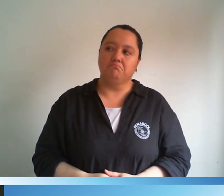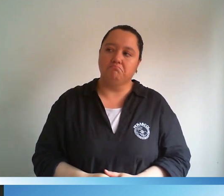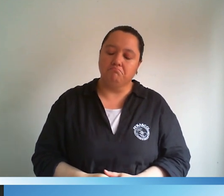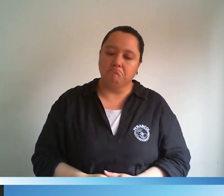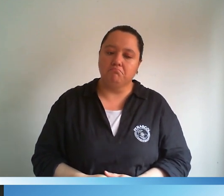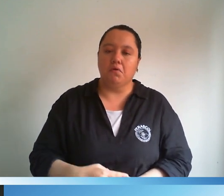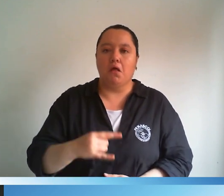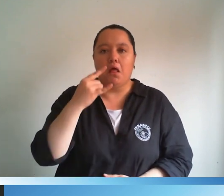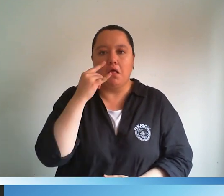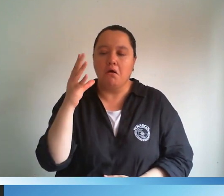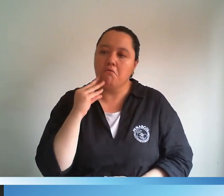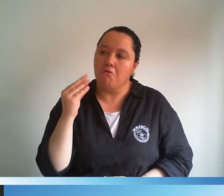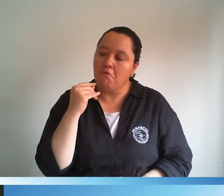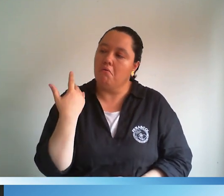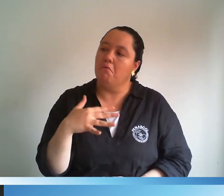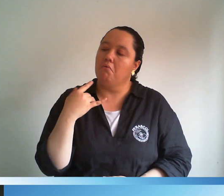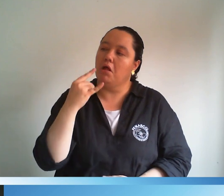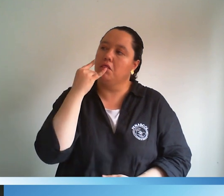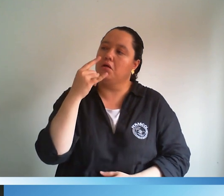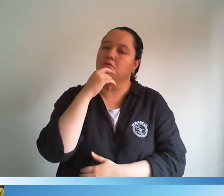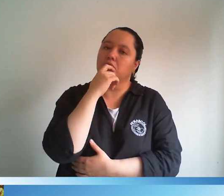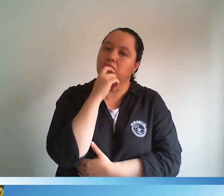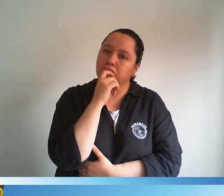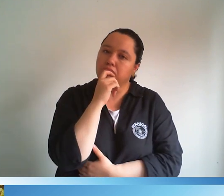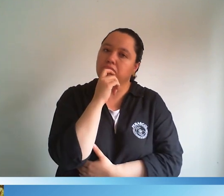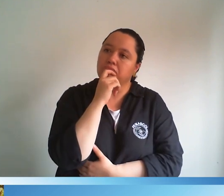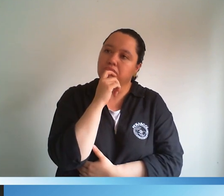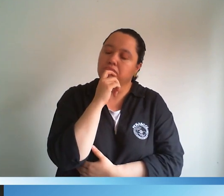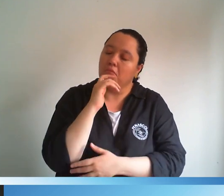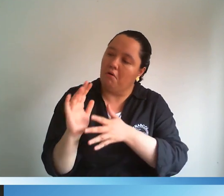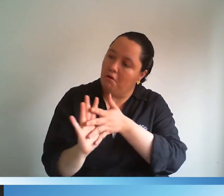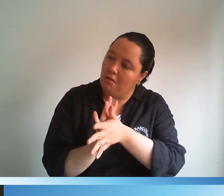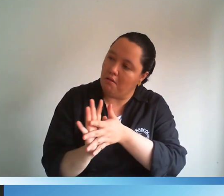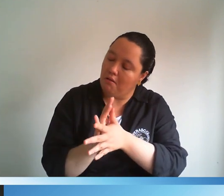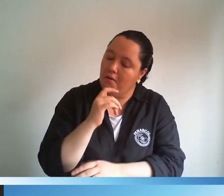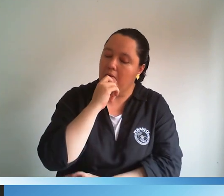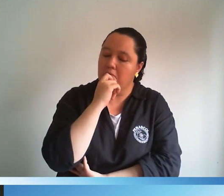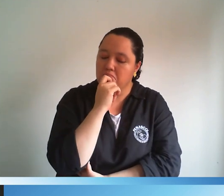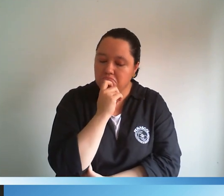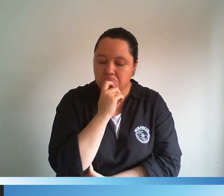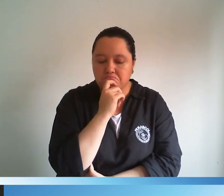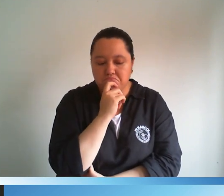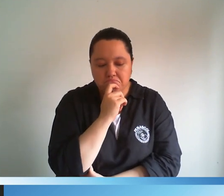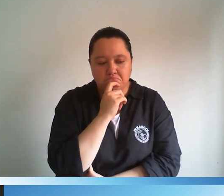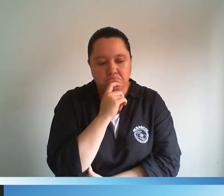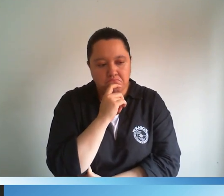Vaya, qué interesante anécdota. Es curioso lo que me cuentas, Guillermo.